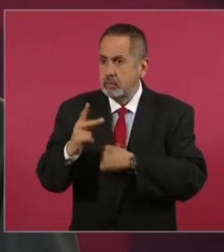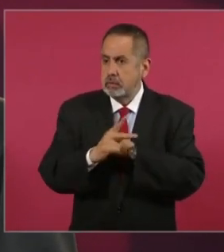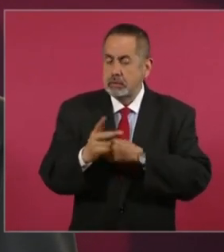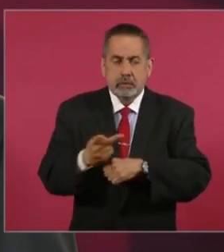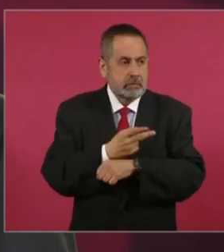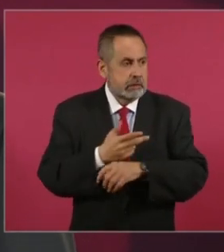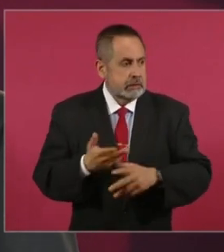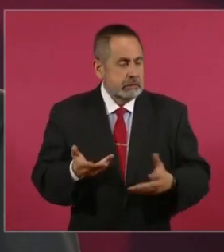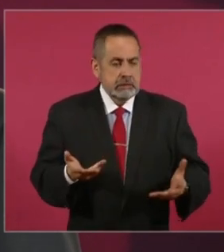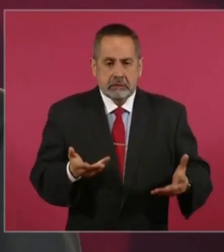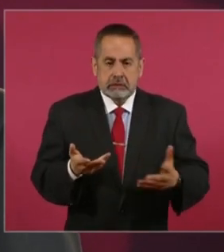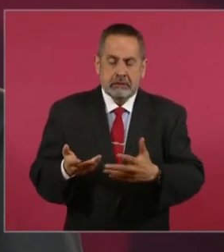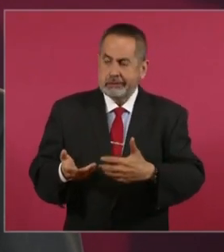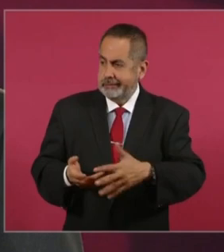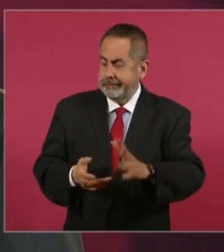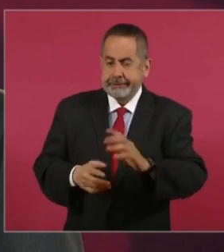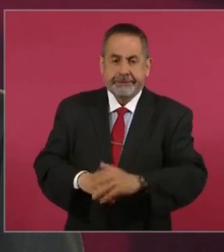país.